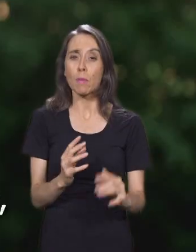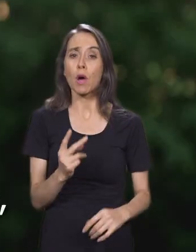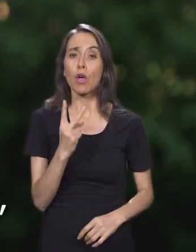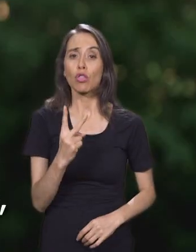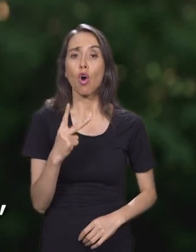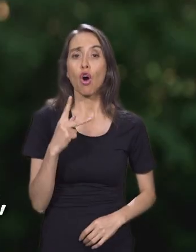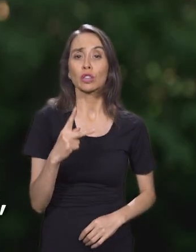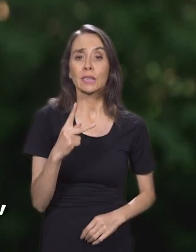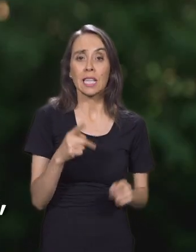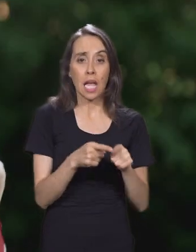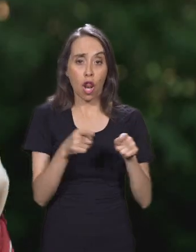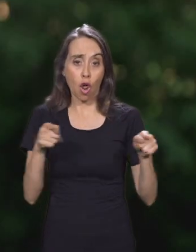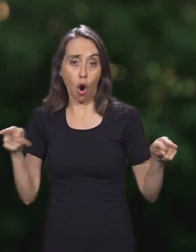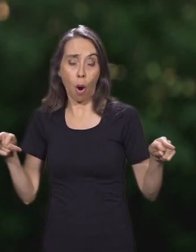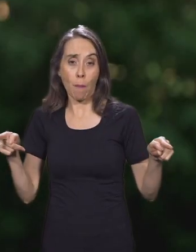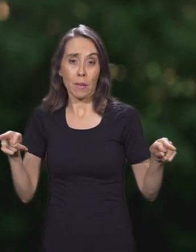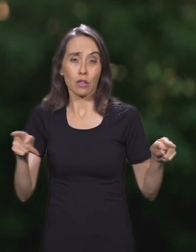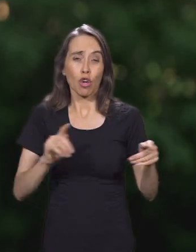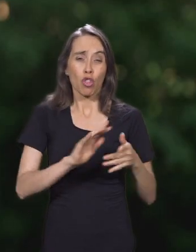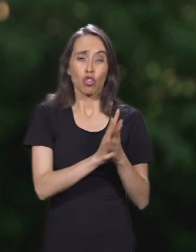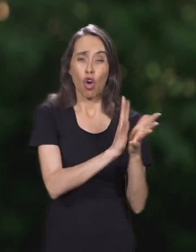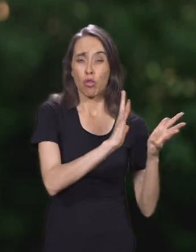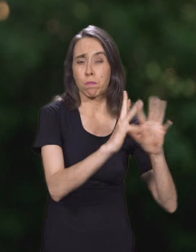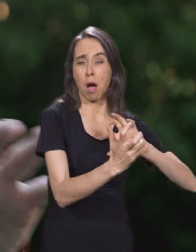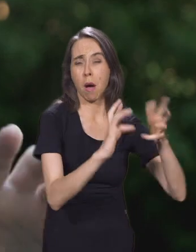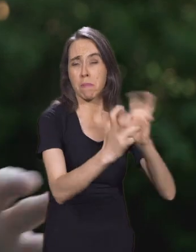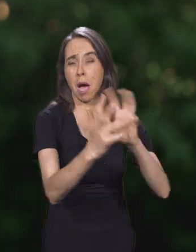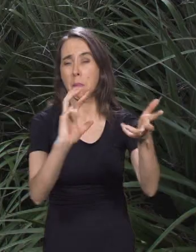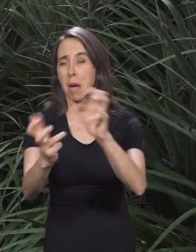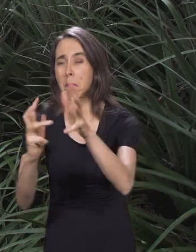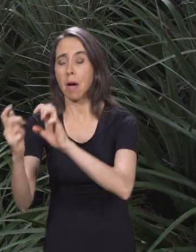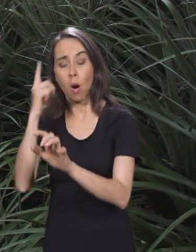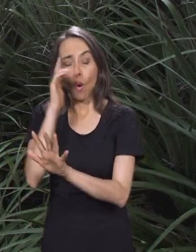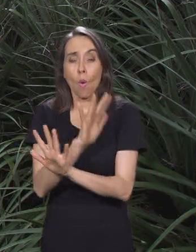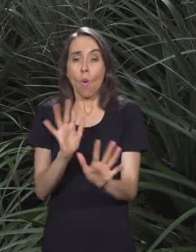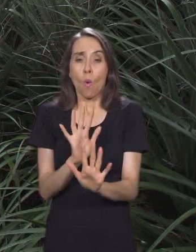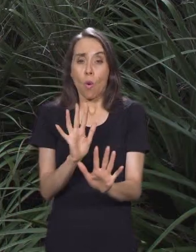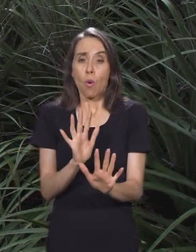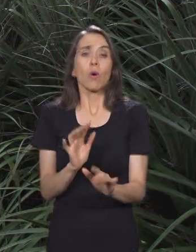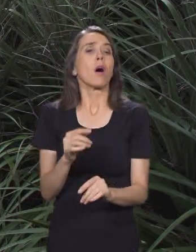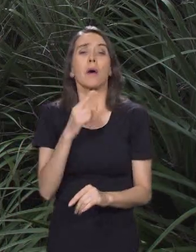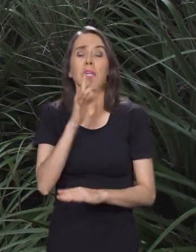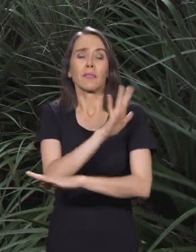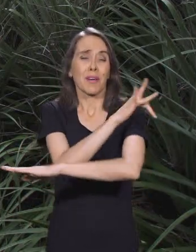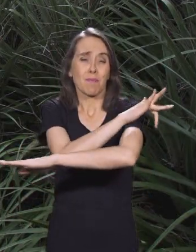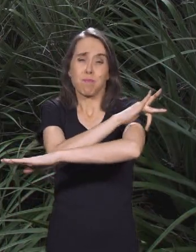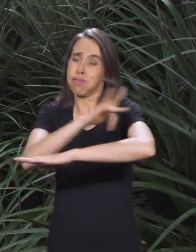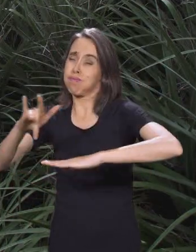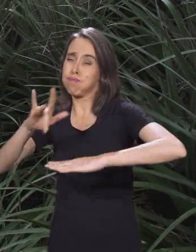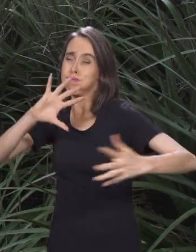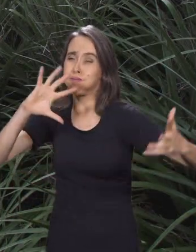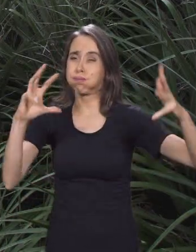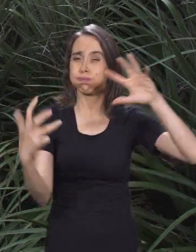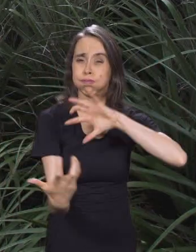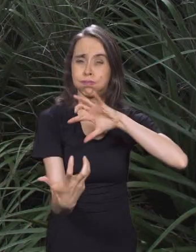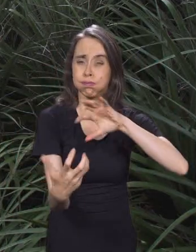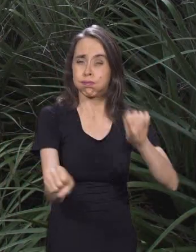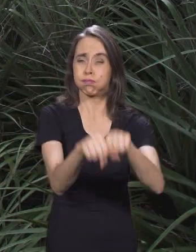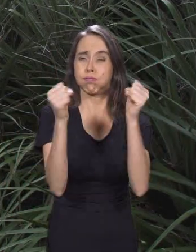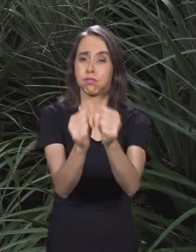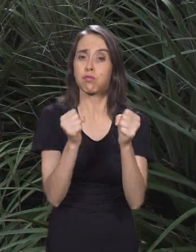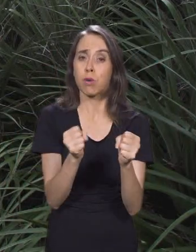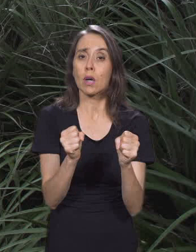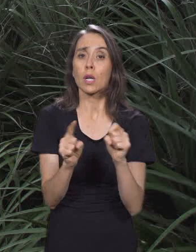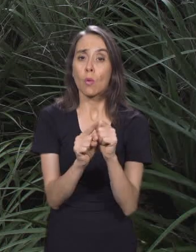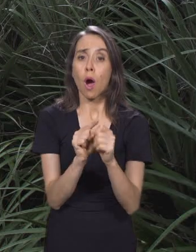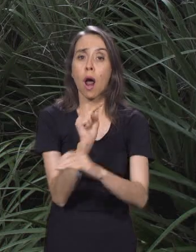de unos 2 kilómetros una destrucción masiva pero increíble. Sin embargo, y pese a todo pronóstico, pese a toda la